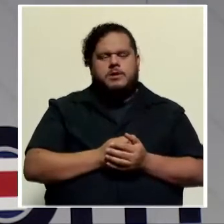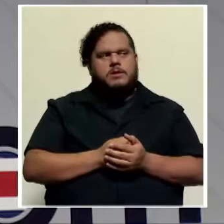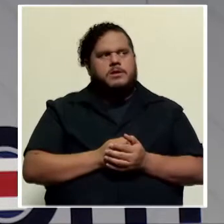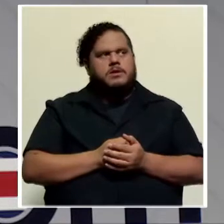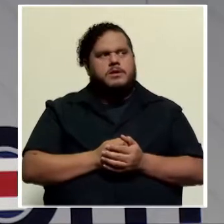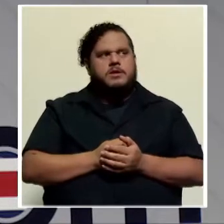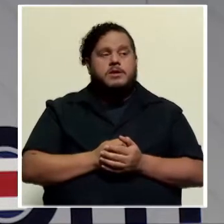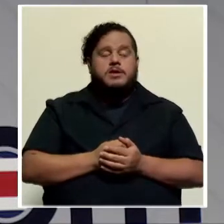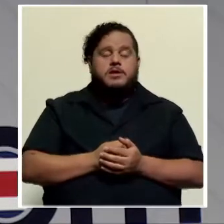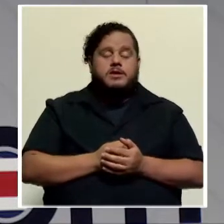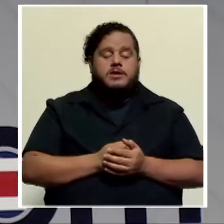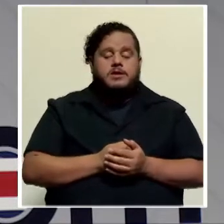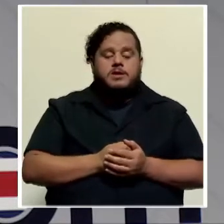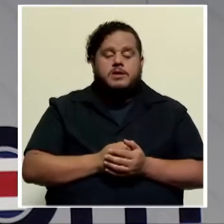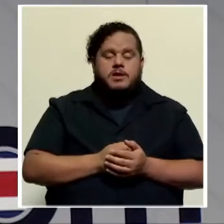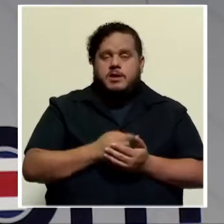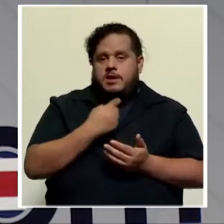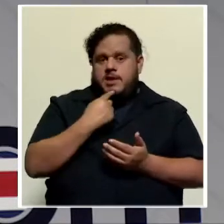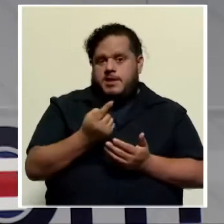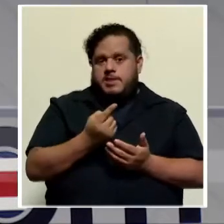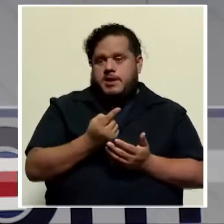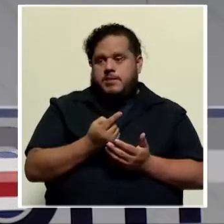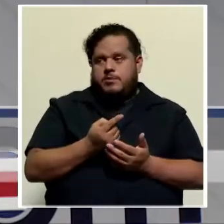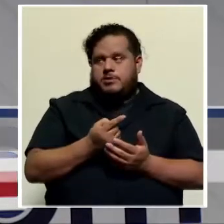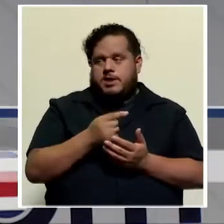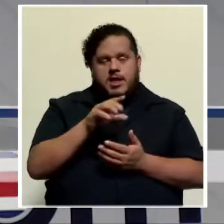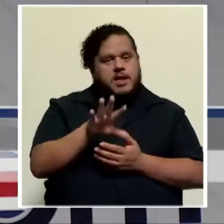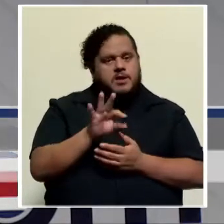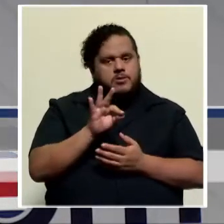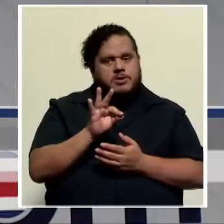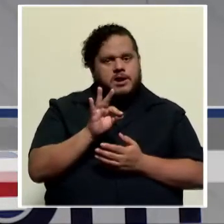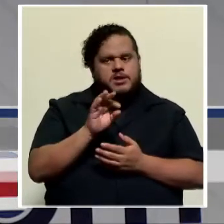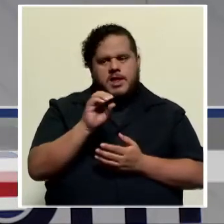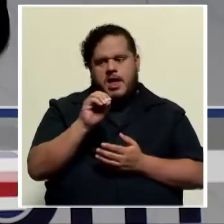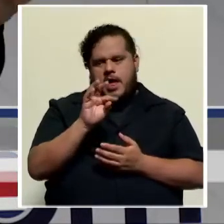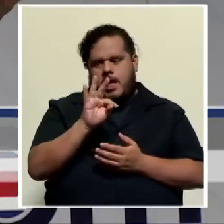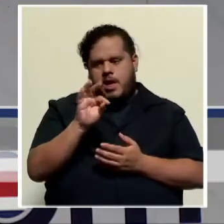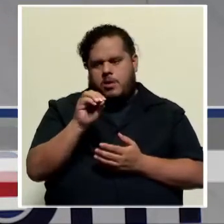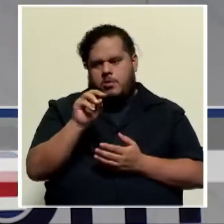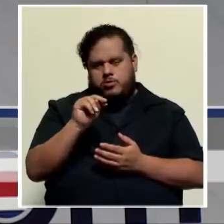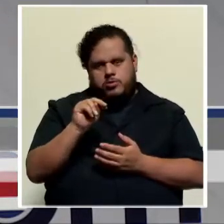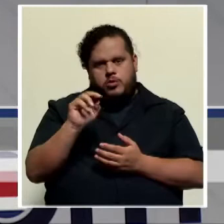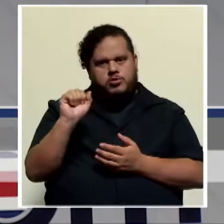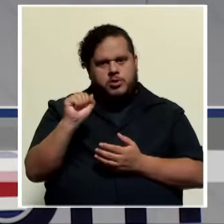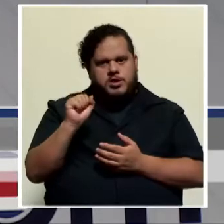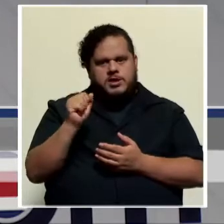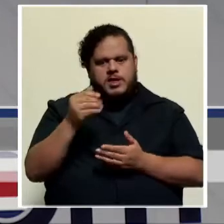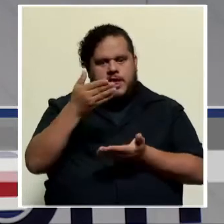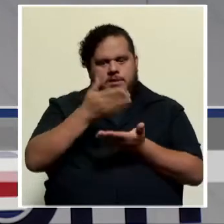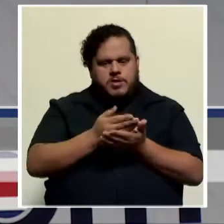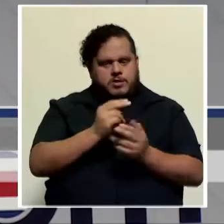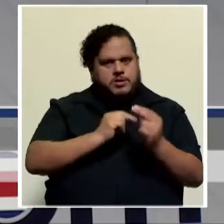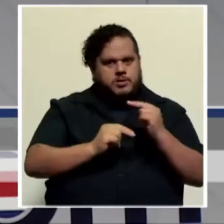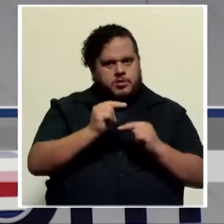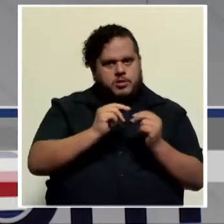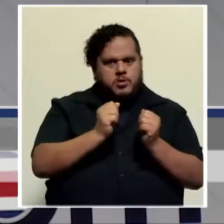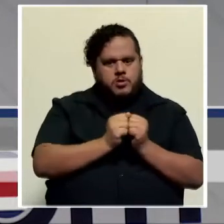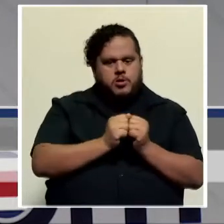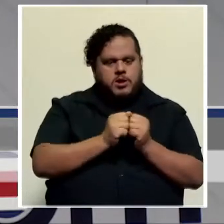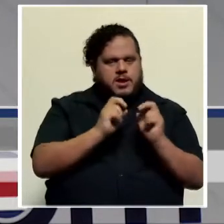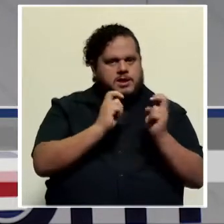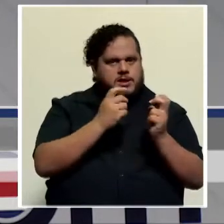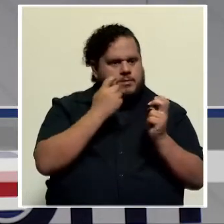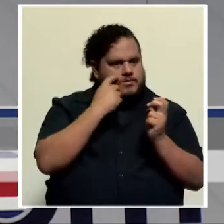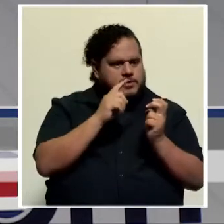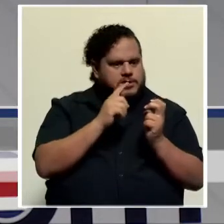¿Verdad? Digamos, encontrarse un Otón Solís en medio de la negociación con el tema fiscal en